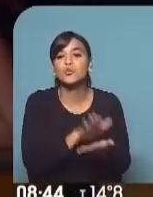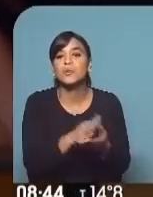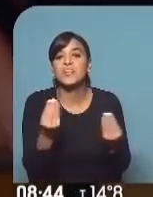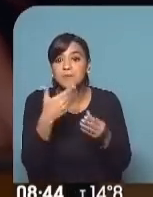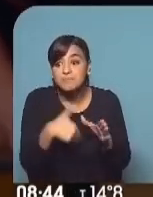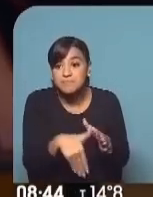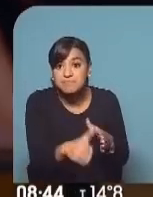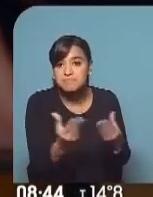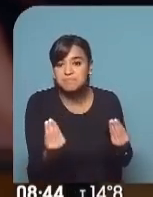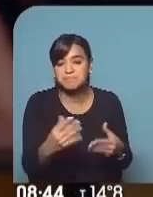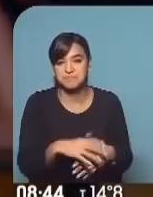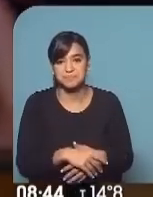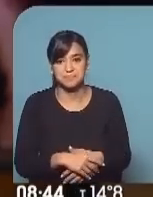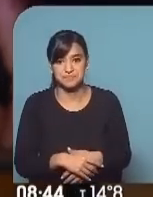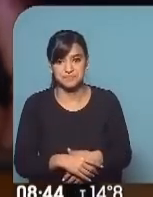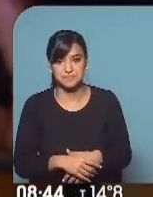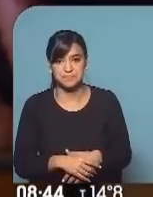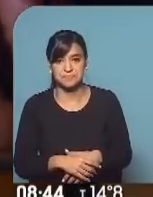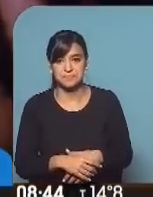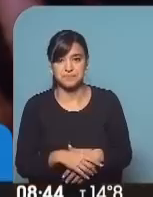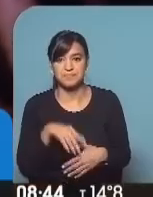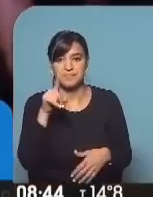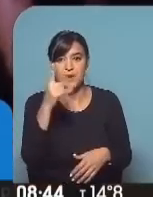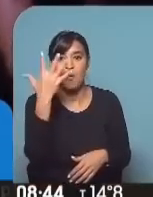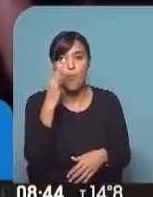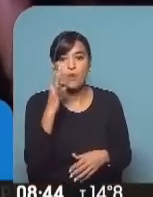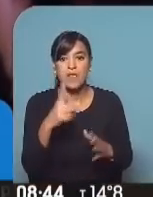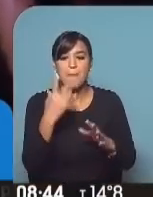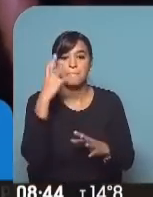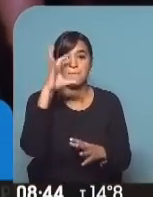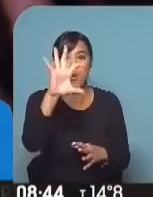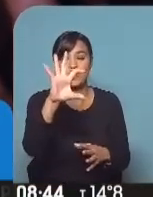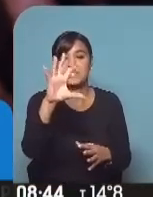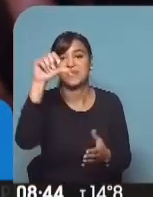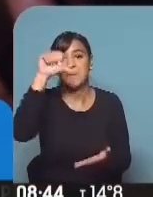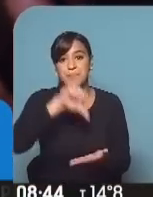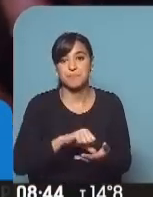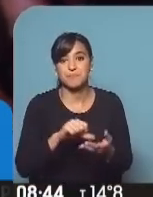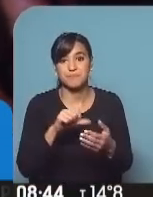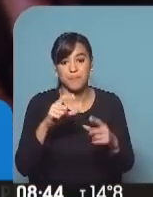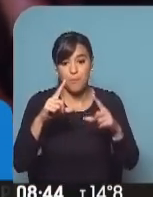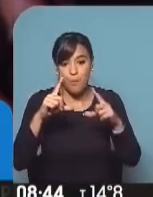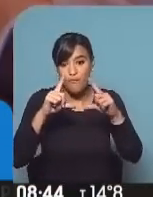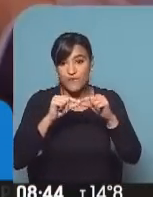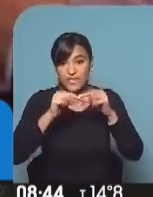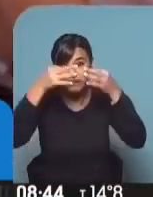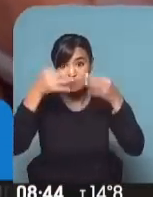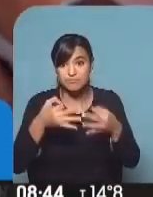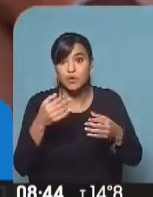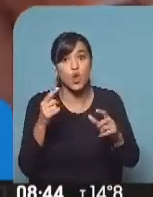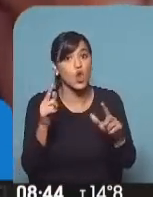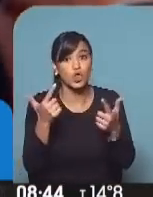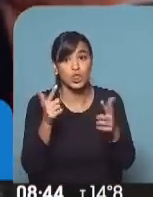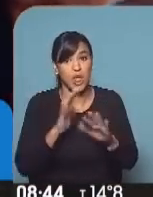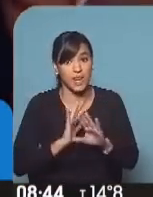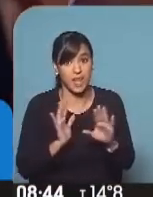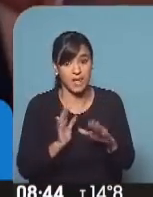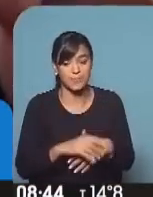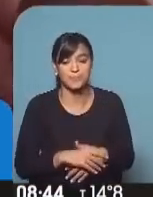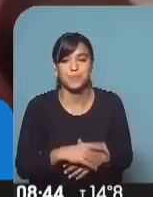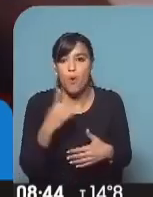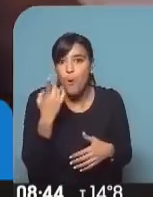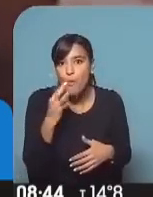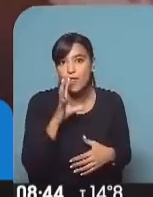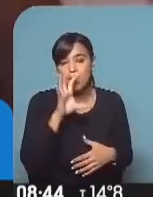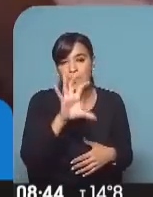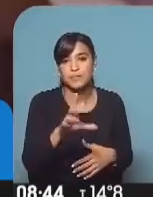pasar bueno es la única provincia del país que no tiene calendario electoral hasta hoy nosotros lo